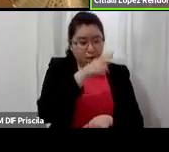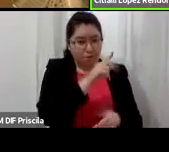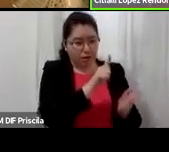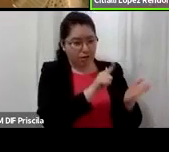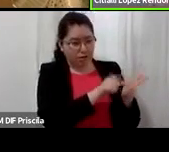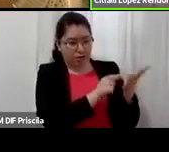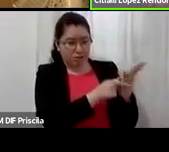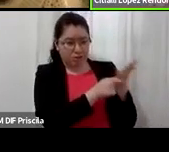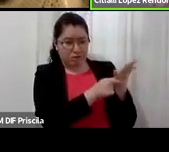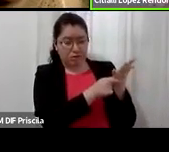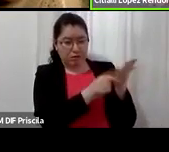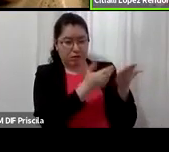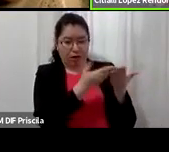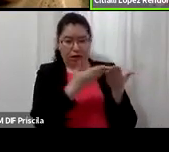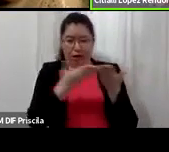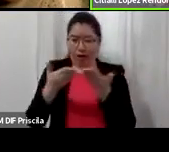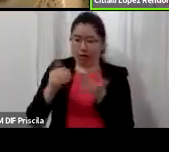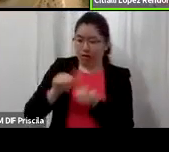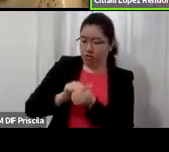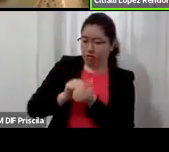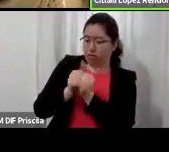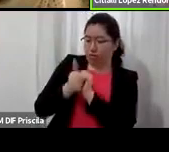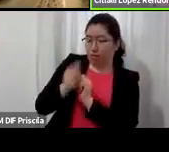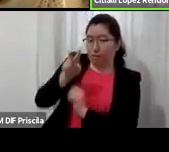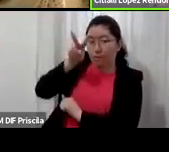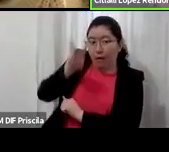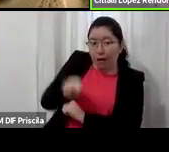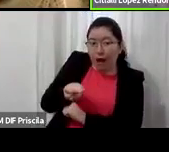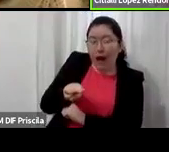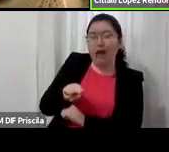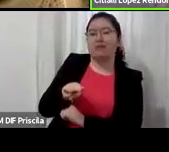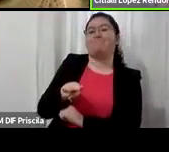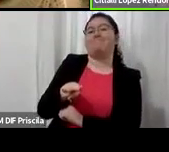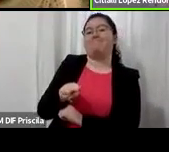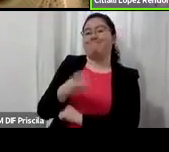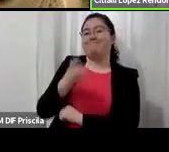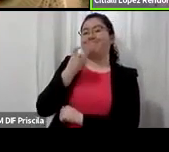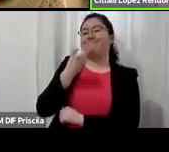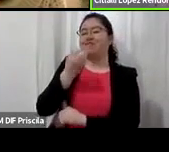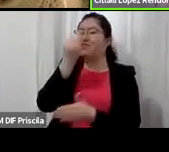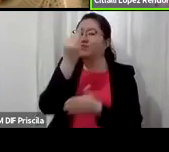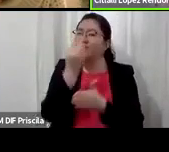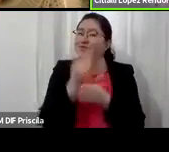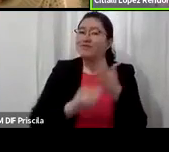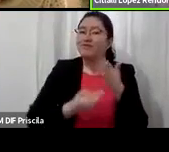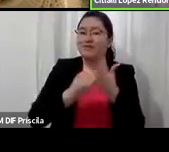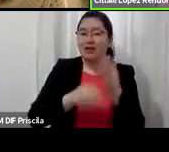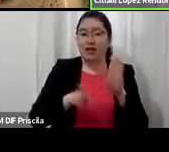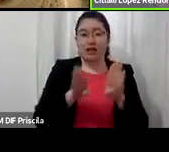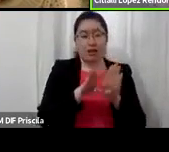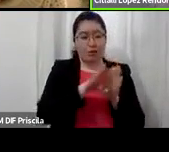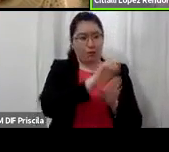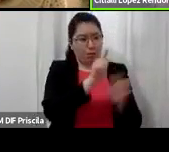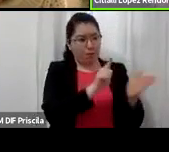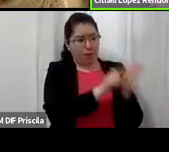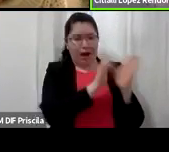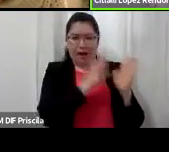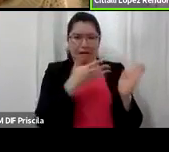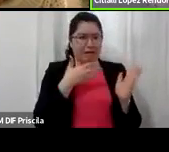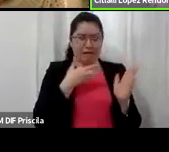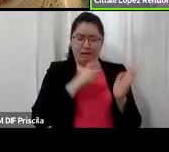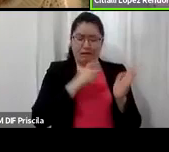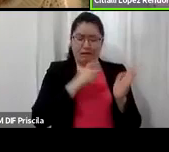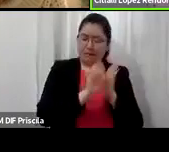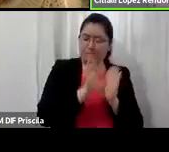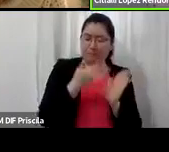Y entonces ahí es donde empieza la gran responsabilidad, ¿no? Entonces en cómo se vuelve operativo esto que ya está legislado. Y yo pensaba